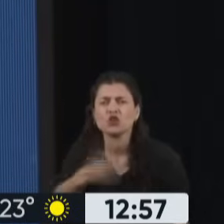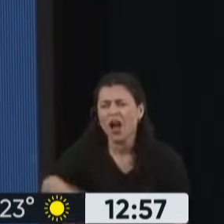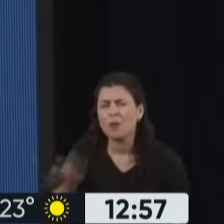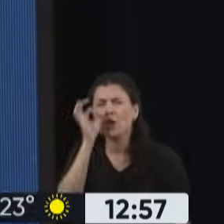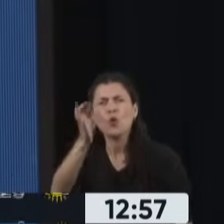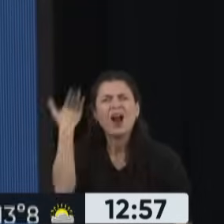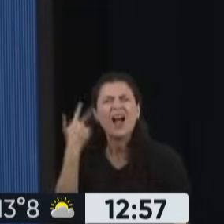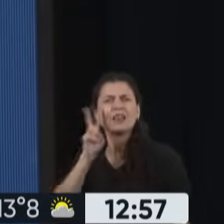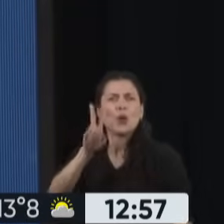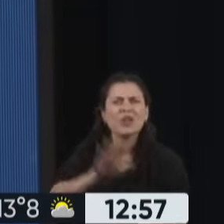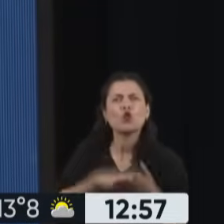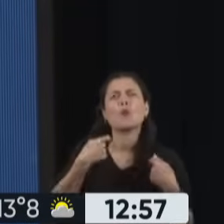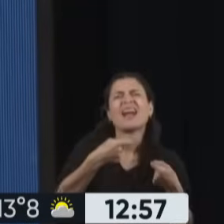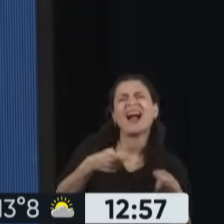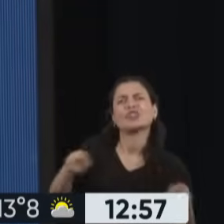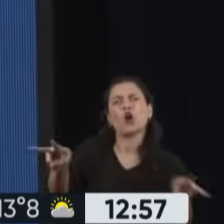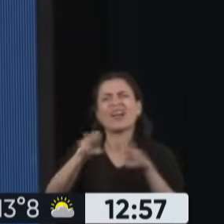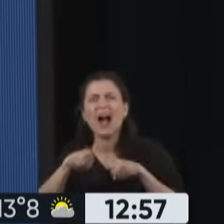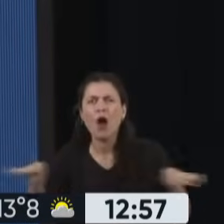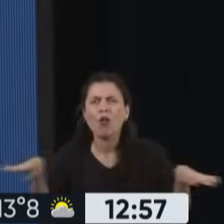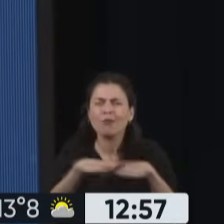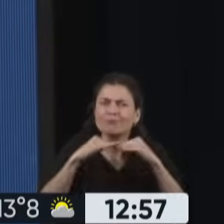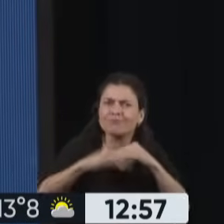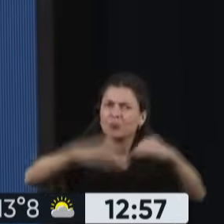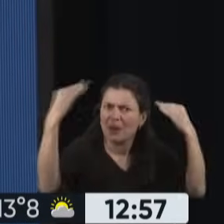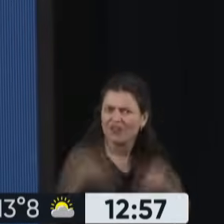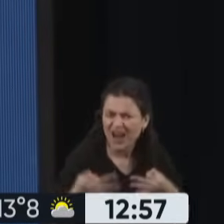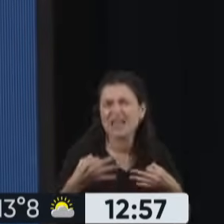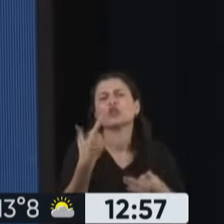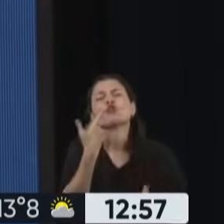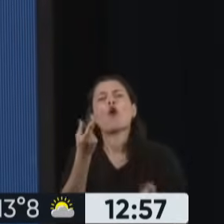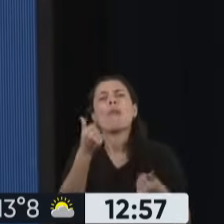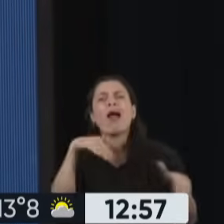fiscal, nunca viste base monetaria fija.